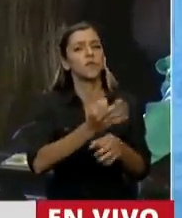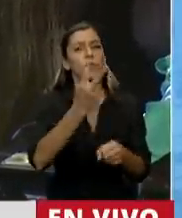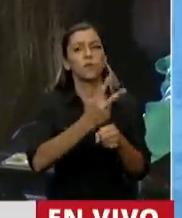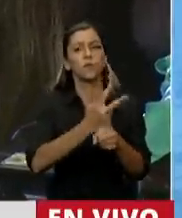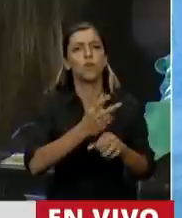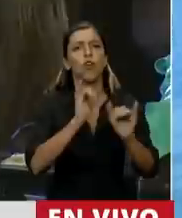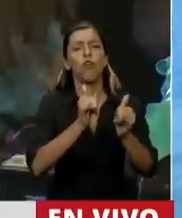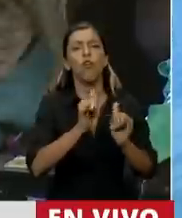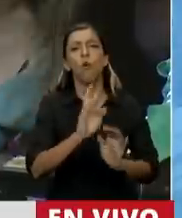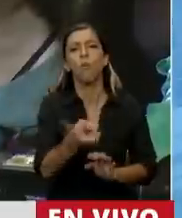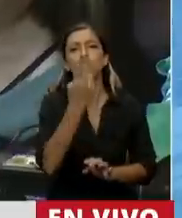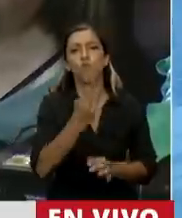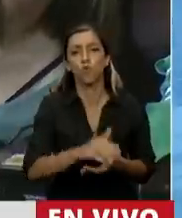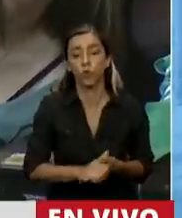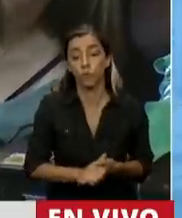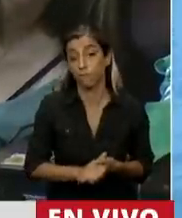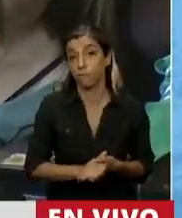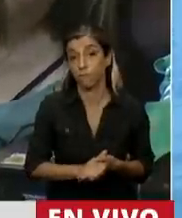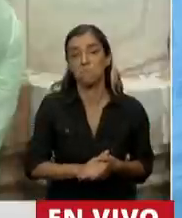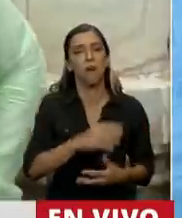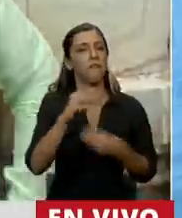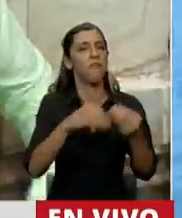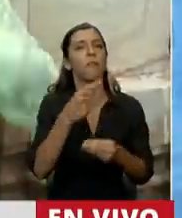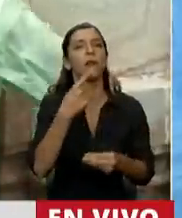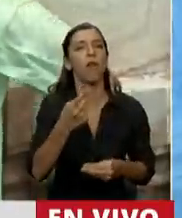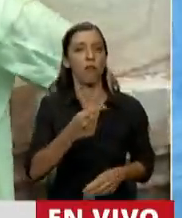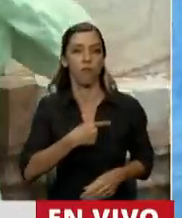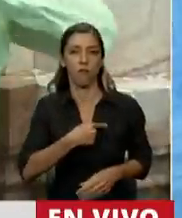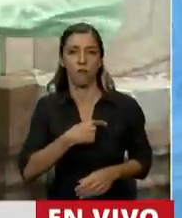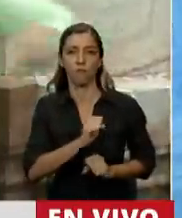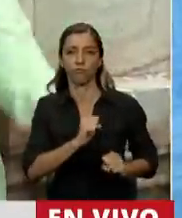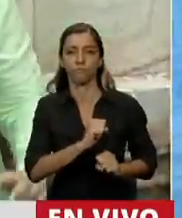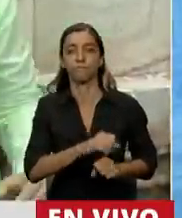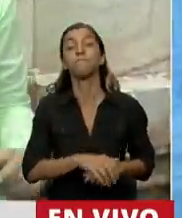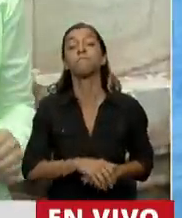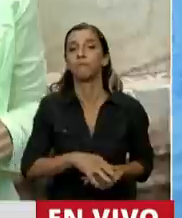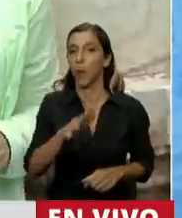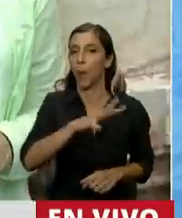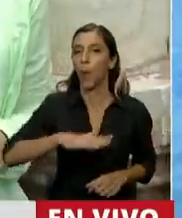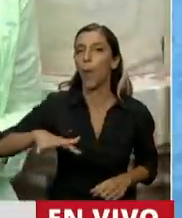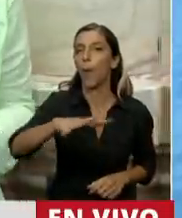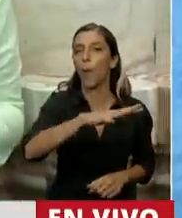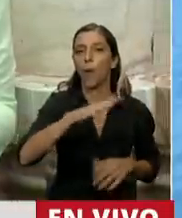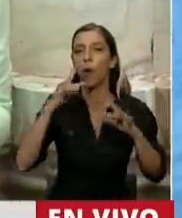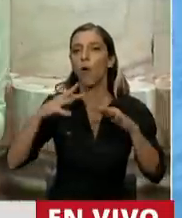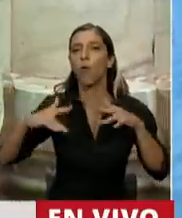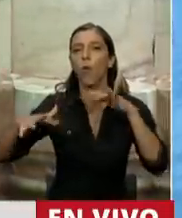familia dijo que fue un ataque al corazón, pero en el barrio se comentaba que el aborto había salido